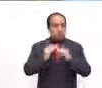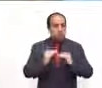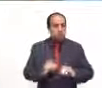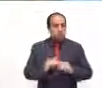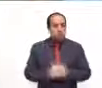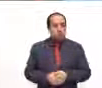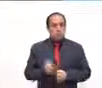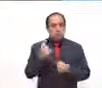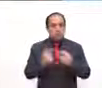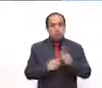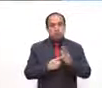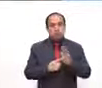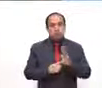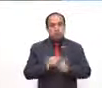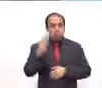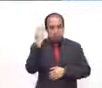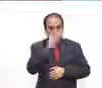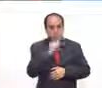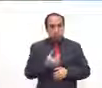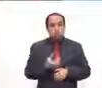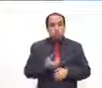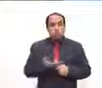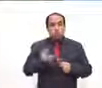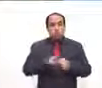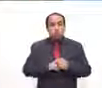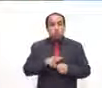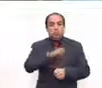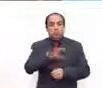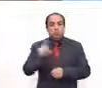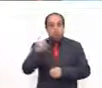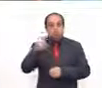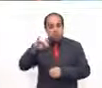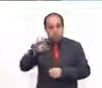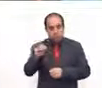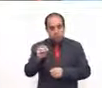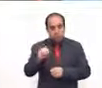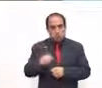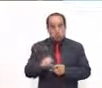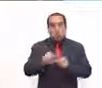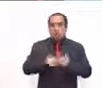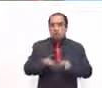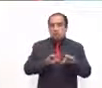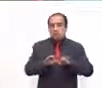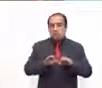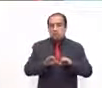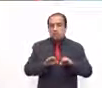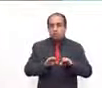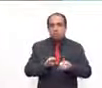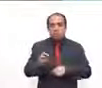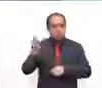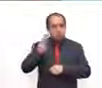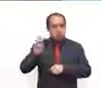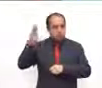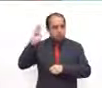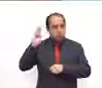Aquí algunas fotos del Hospital General de Topilejo, que entrará en operación, si no me recuerdo, el miércoles, perdón.